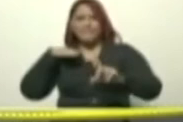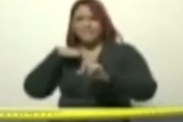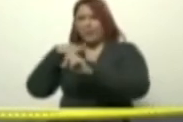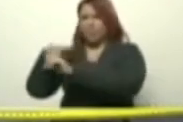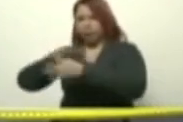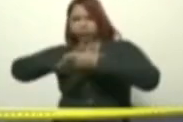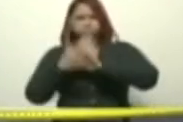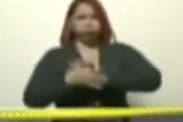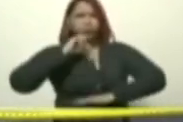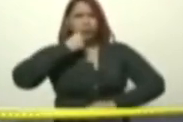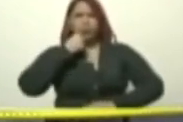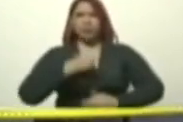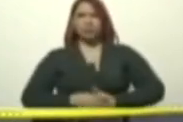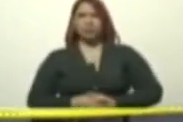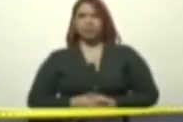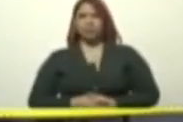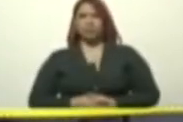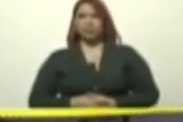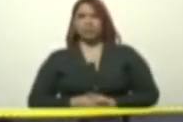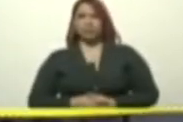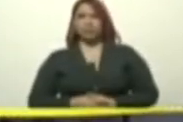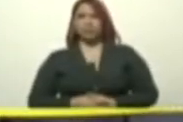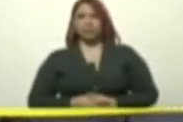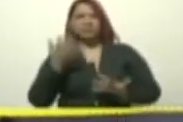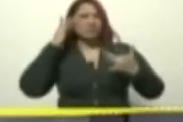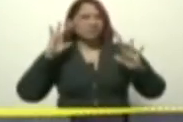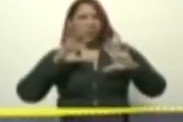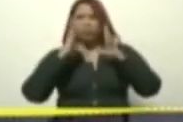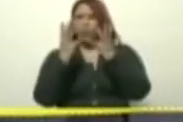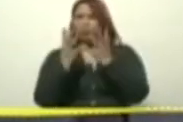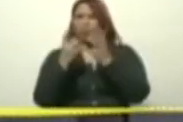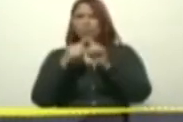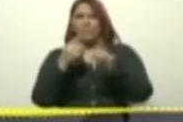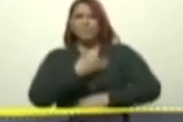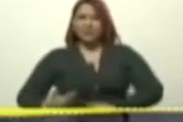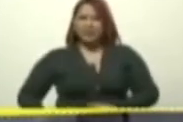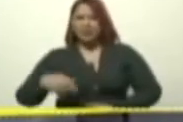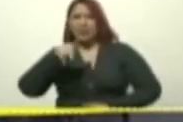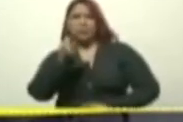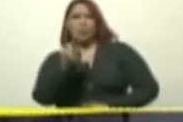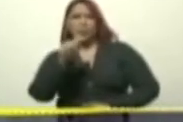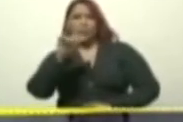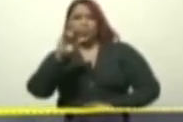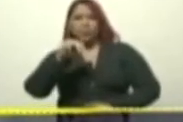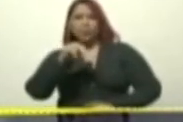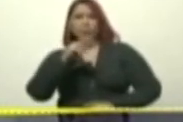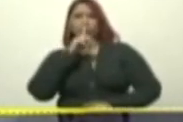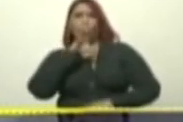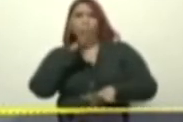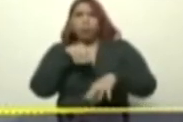destruir a Rusia. ¿Y qué pretende el mundo? ¿Que el presidente Putin se quede de brazos